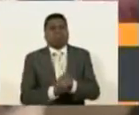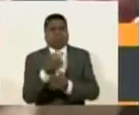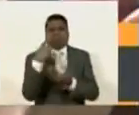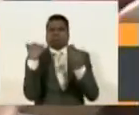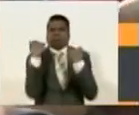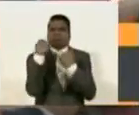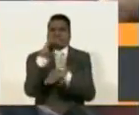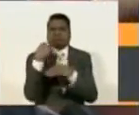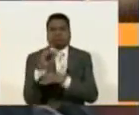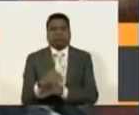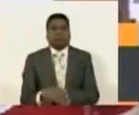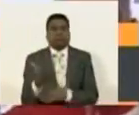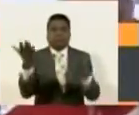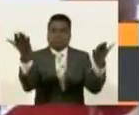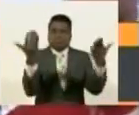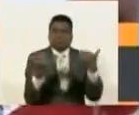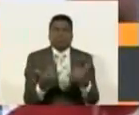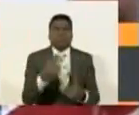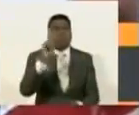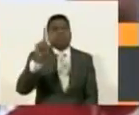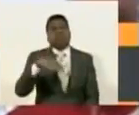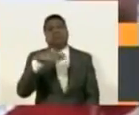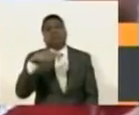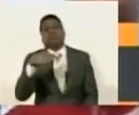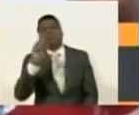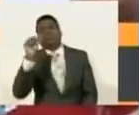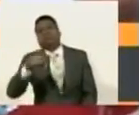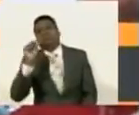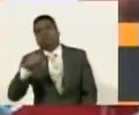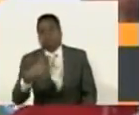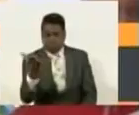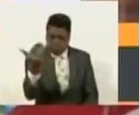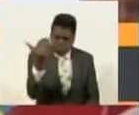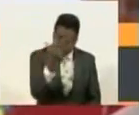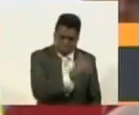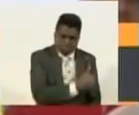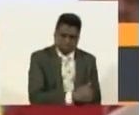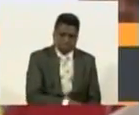condicionado o no. Vienes y sí o sí.